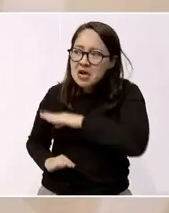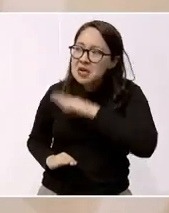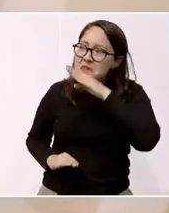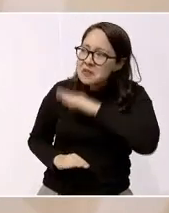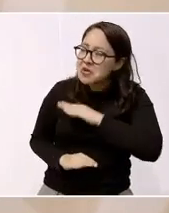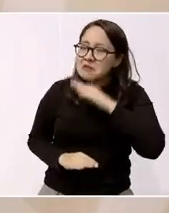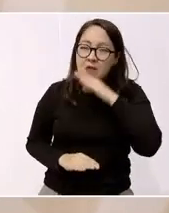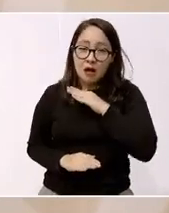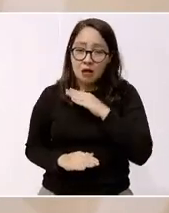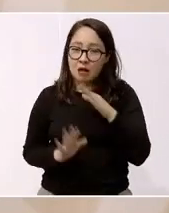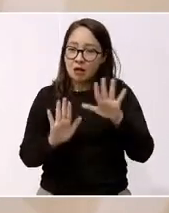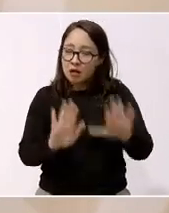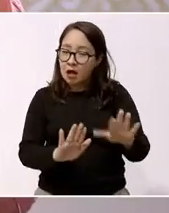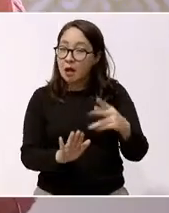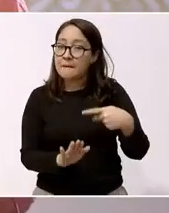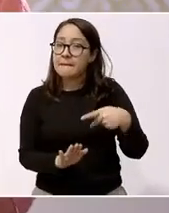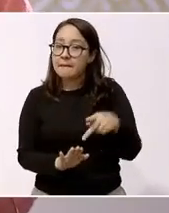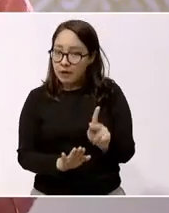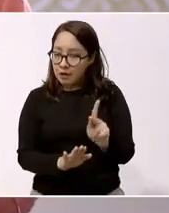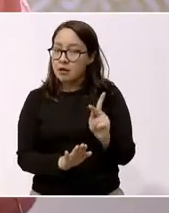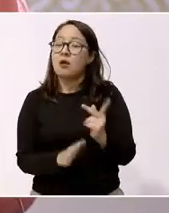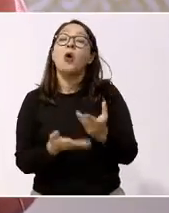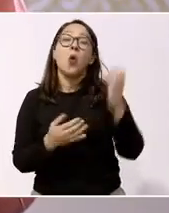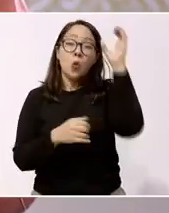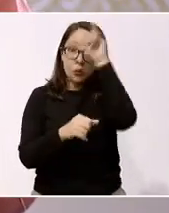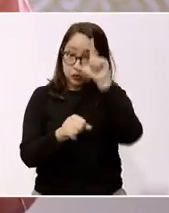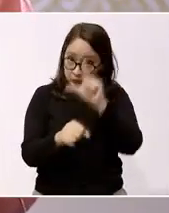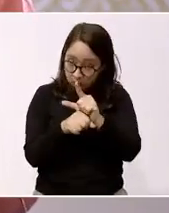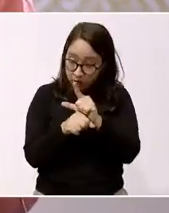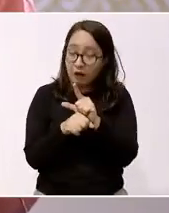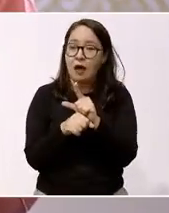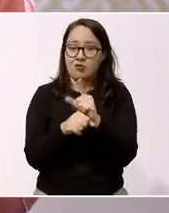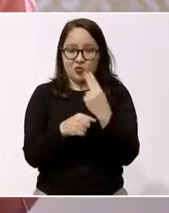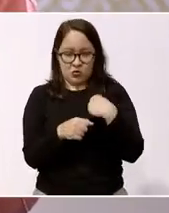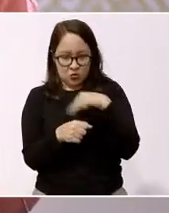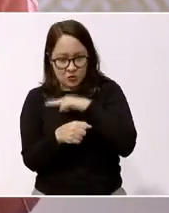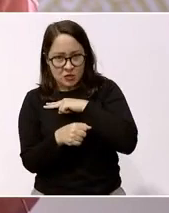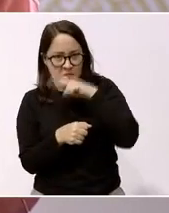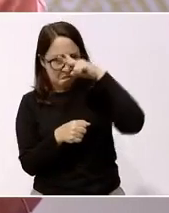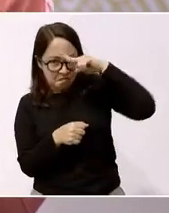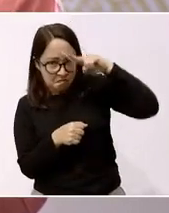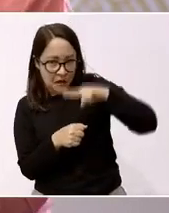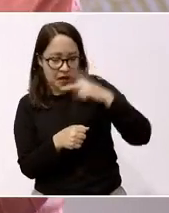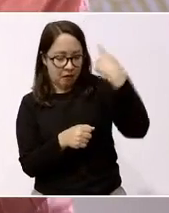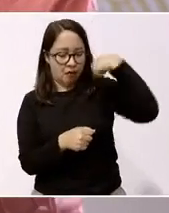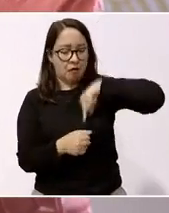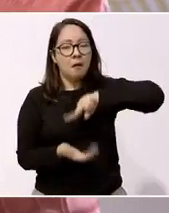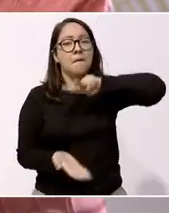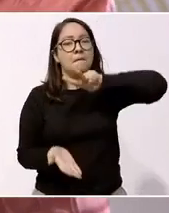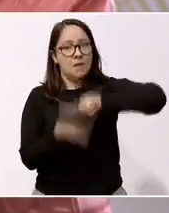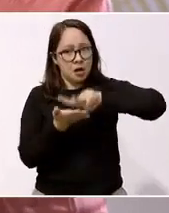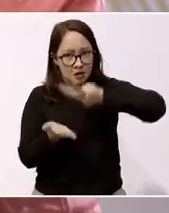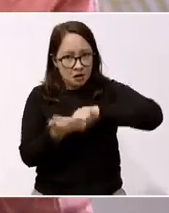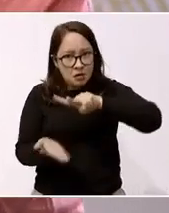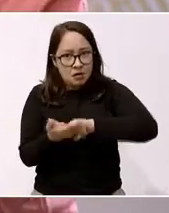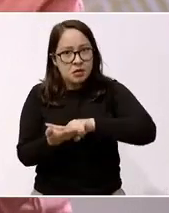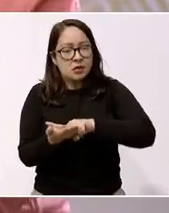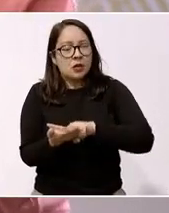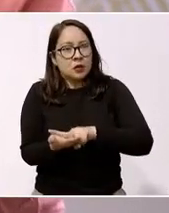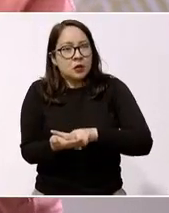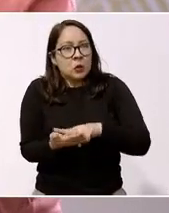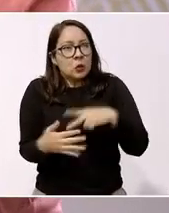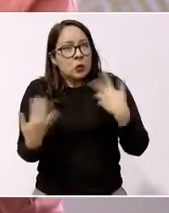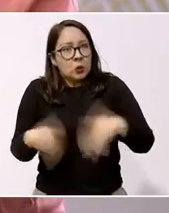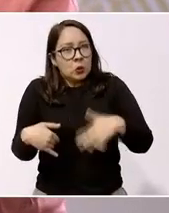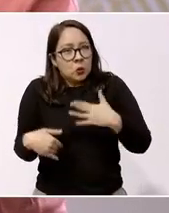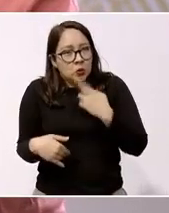por nuestras culturas, por los valores que se conservan de